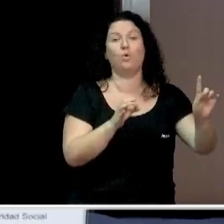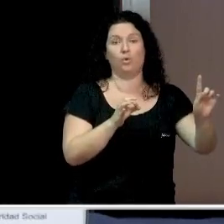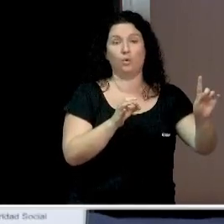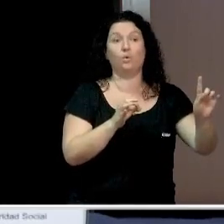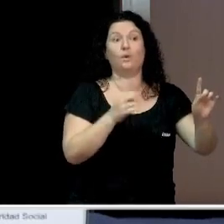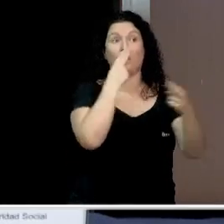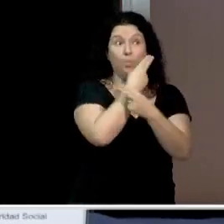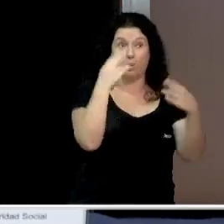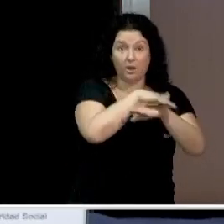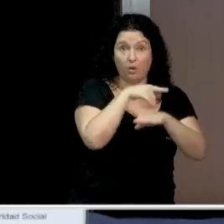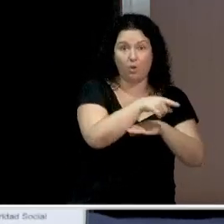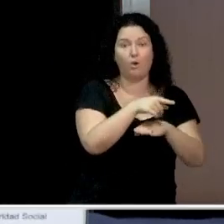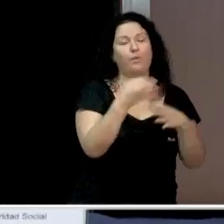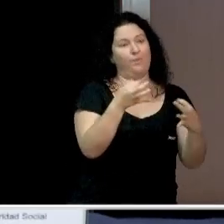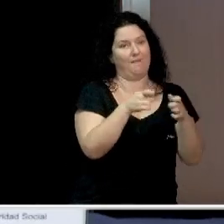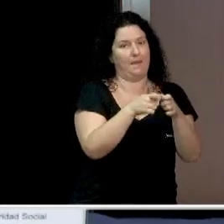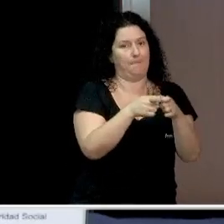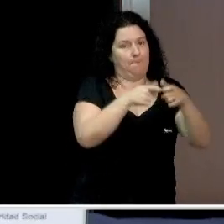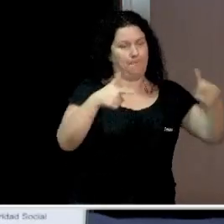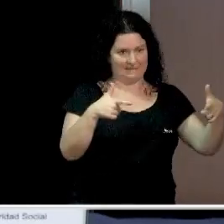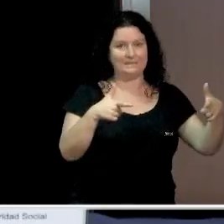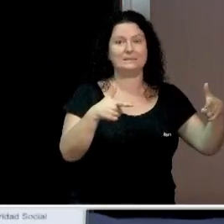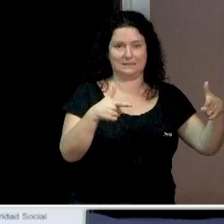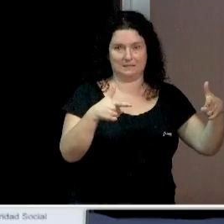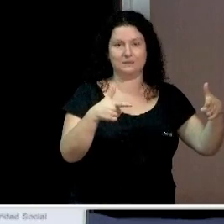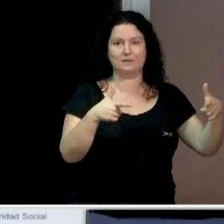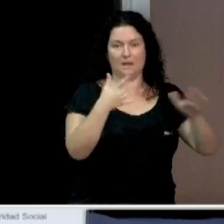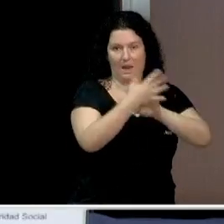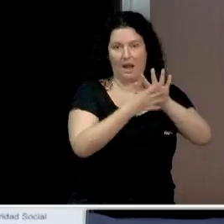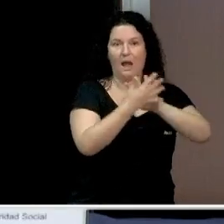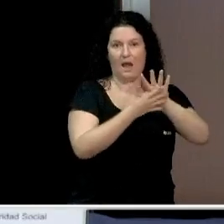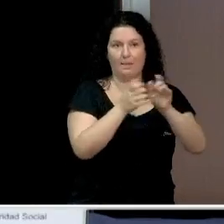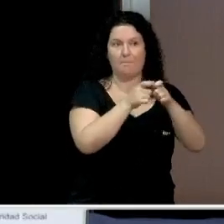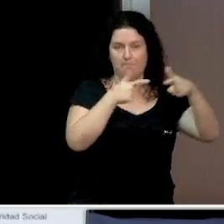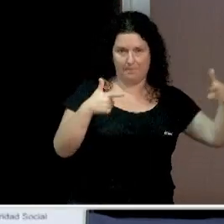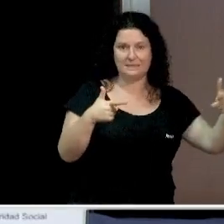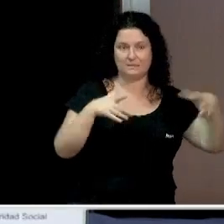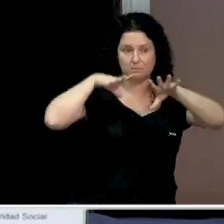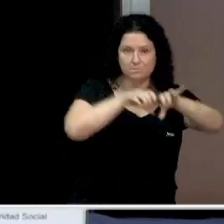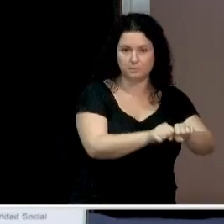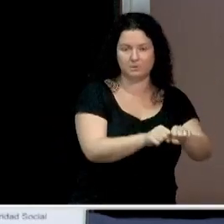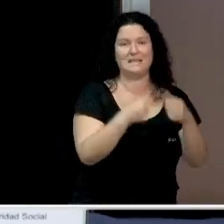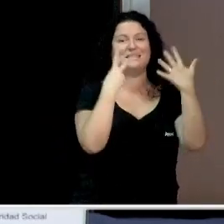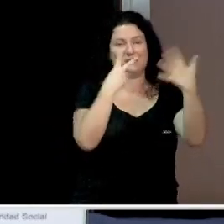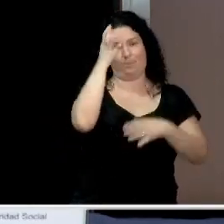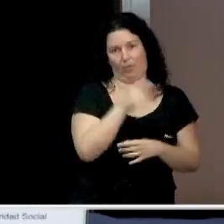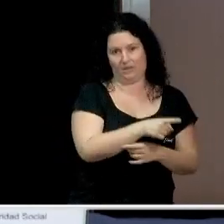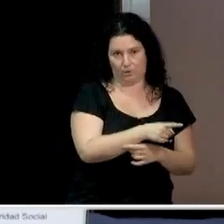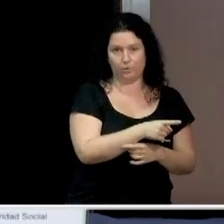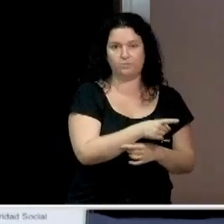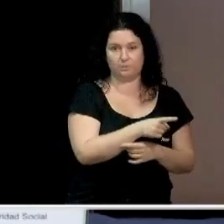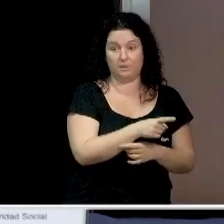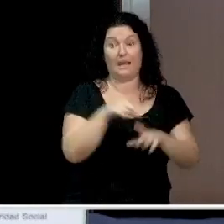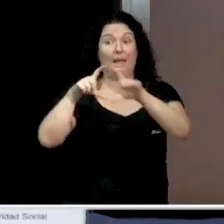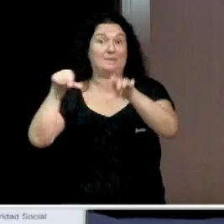se le exige un mayor esfuerzo de integración, siendo el porcentaje a reservar del 7%,